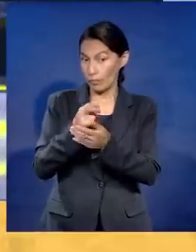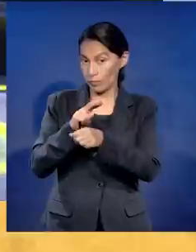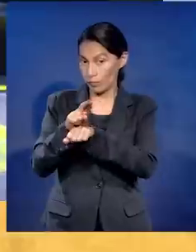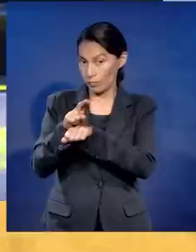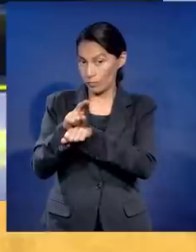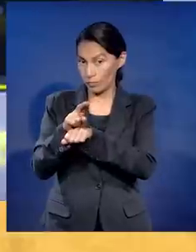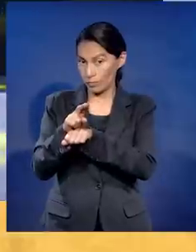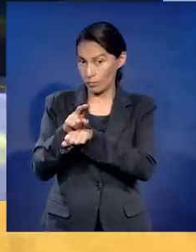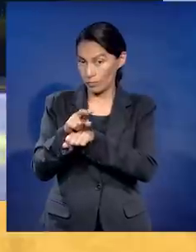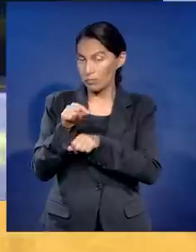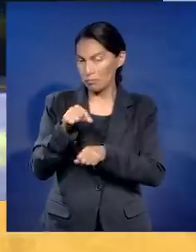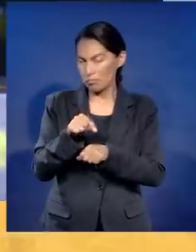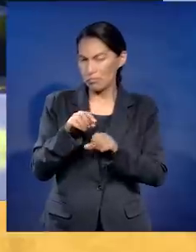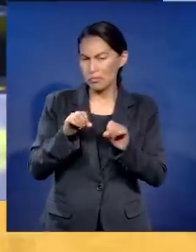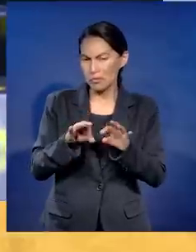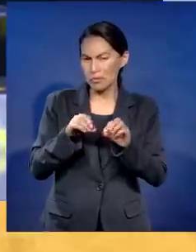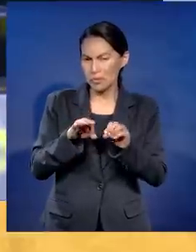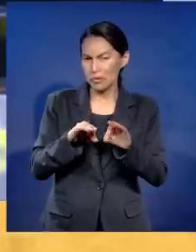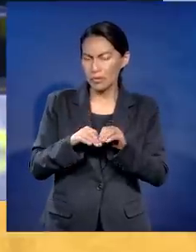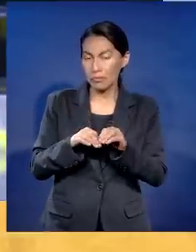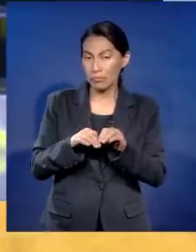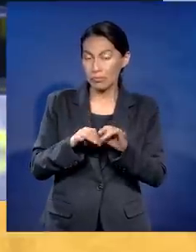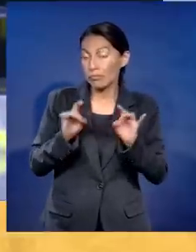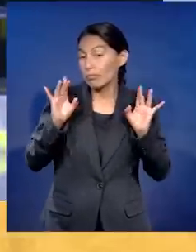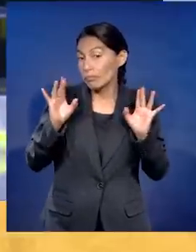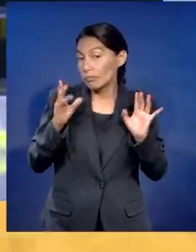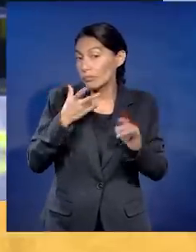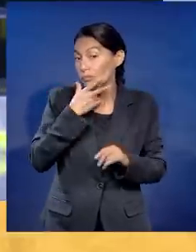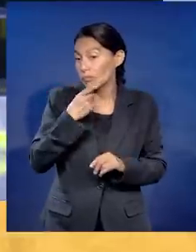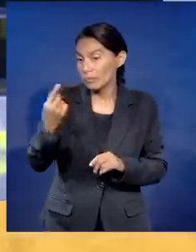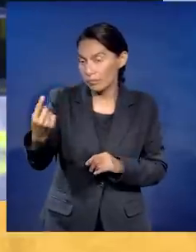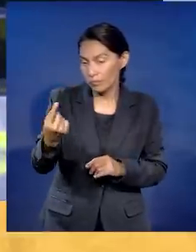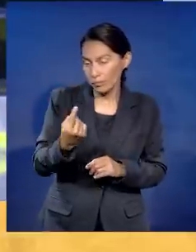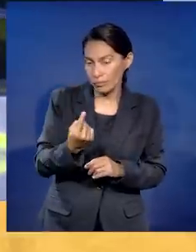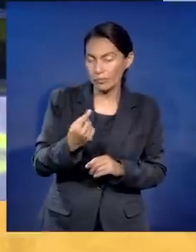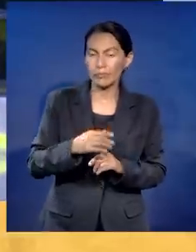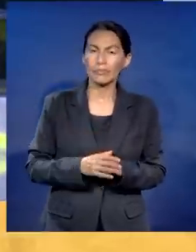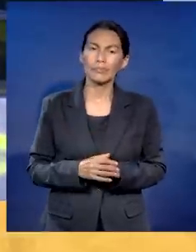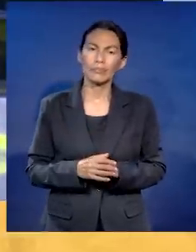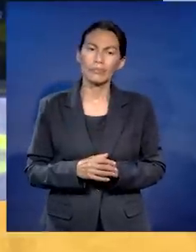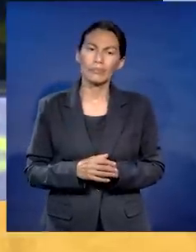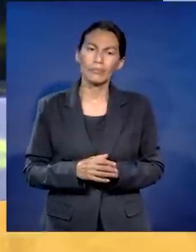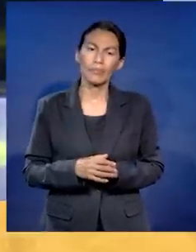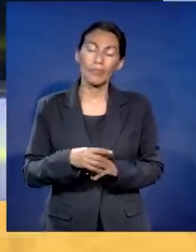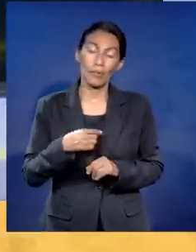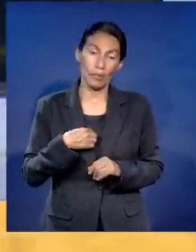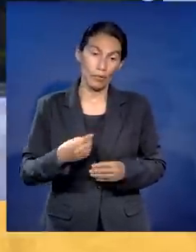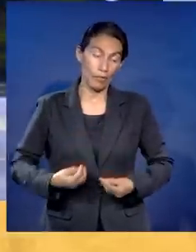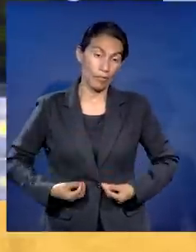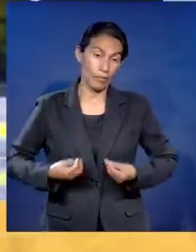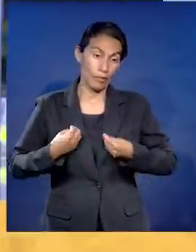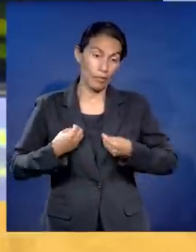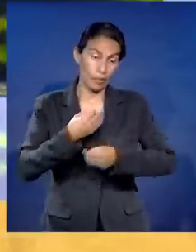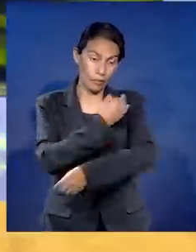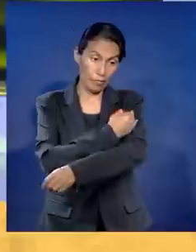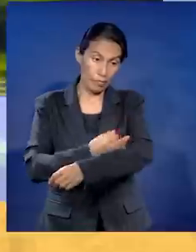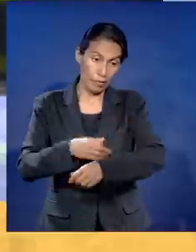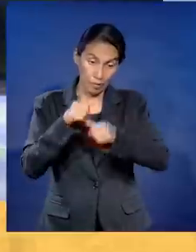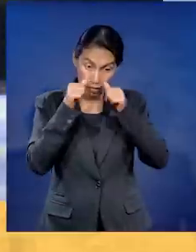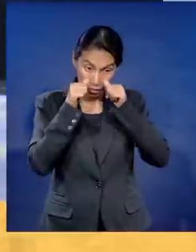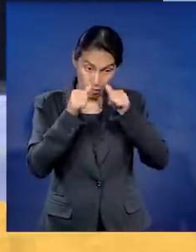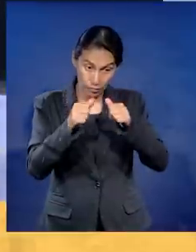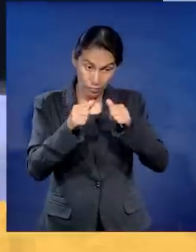Estando en norte de Tamaulipas, un día llegó un caballero a la oficina. De esas cosas extrañas, a mí me